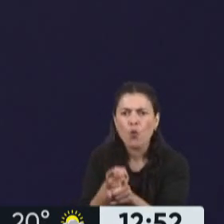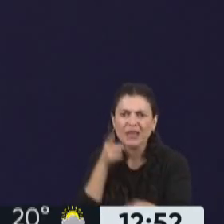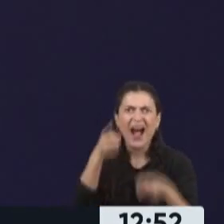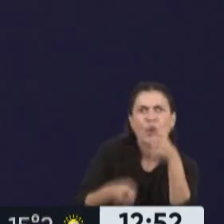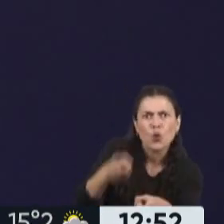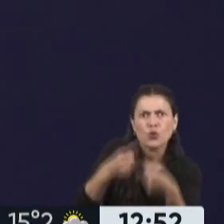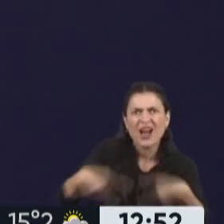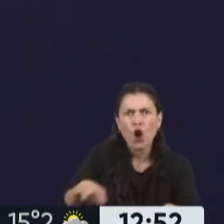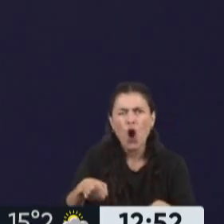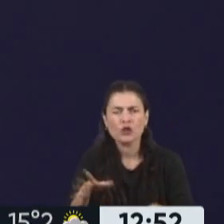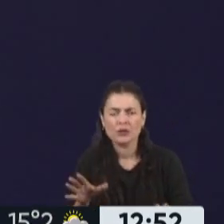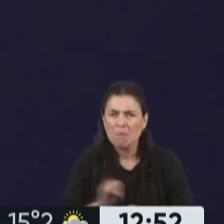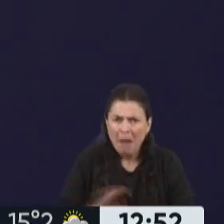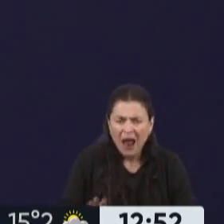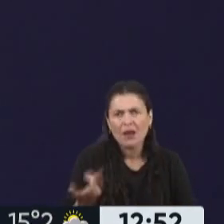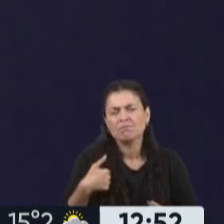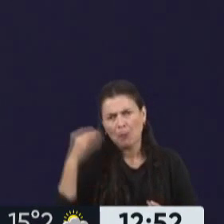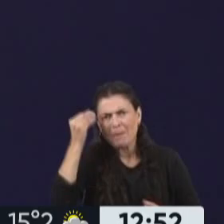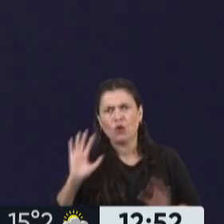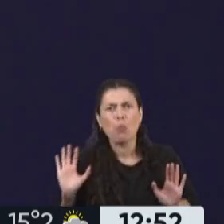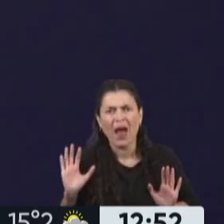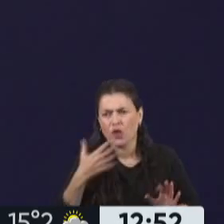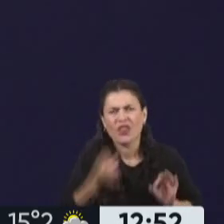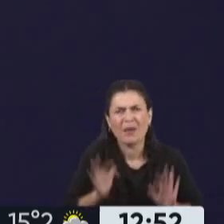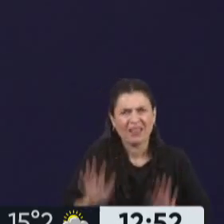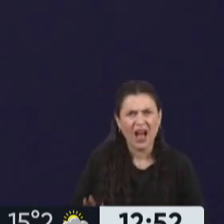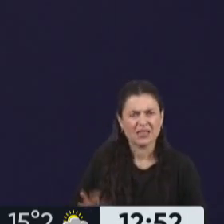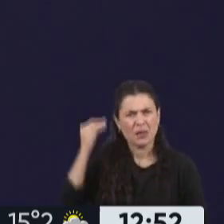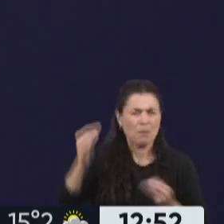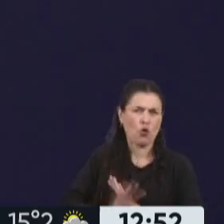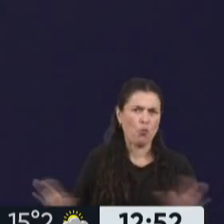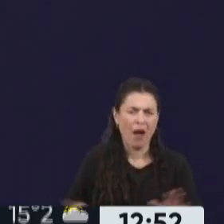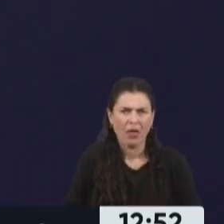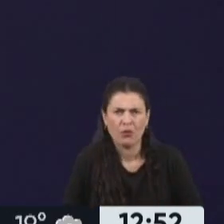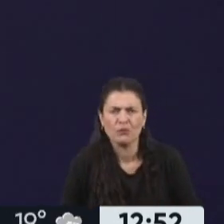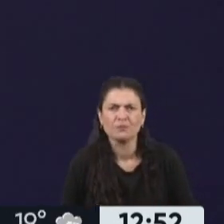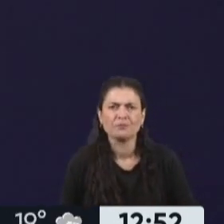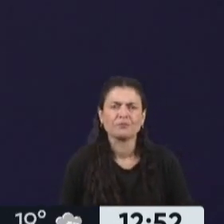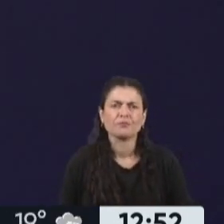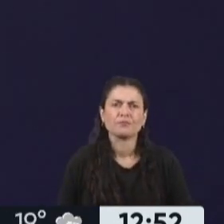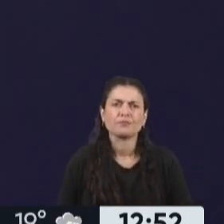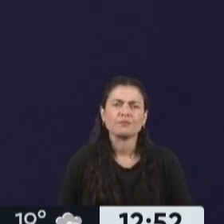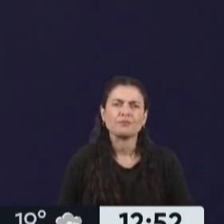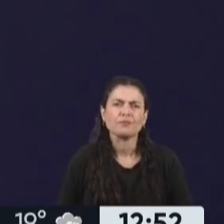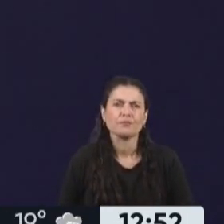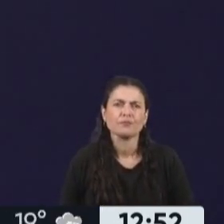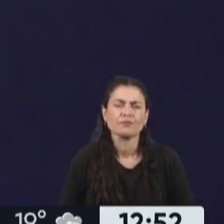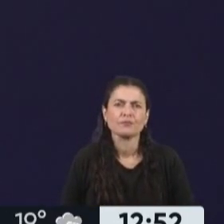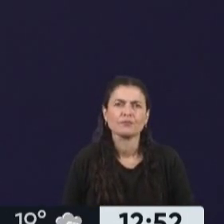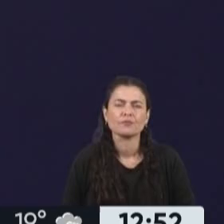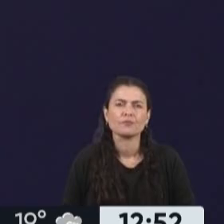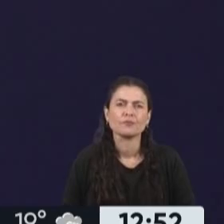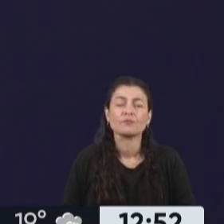intentar dañar al gobierno con... ya te digo, con algunas cuestiones que rozan